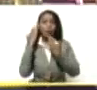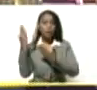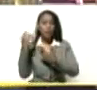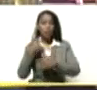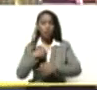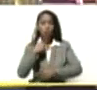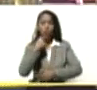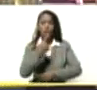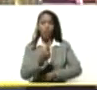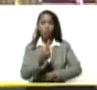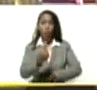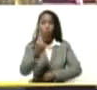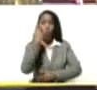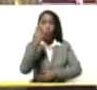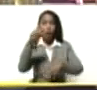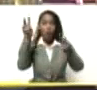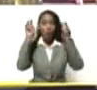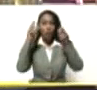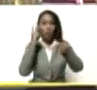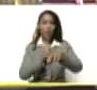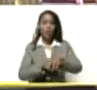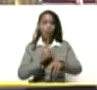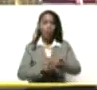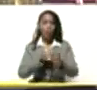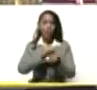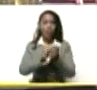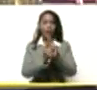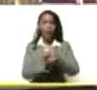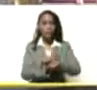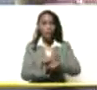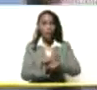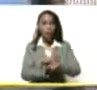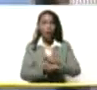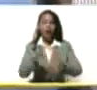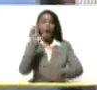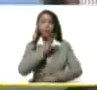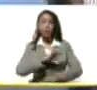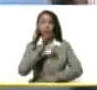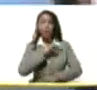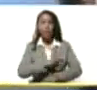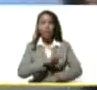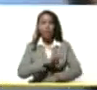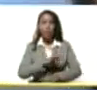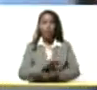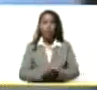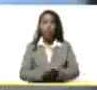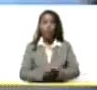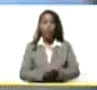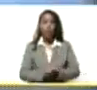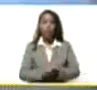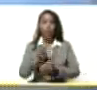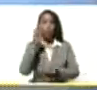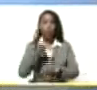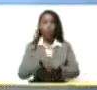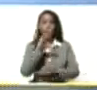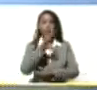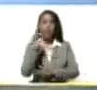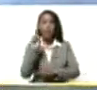declaro, una nueva época de transición hacia el socialismo